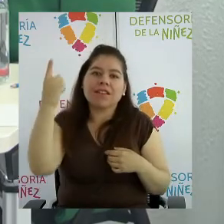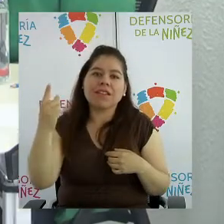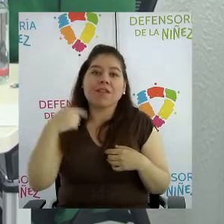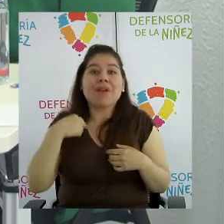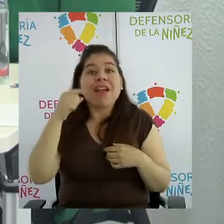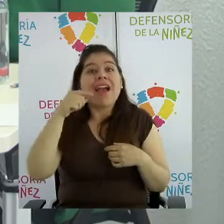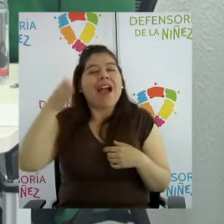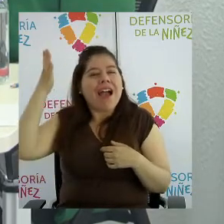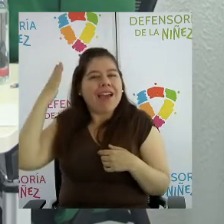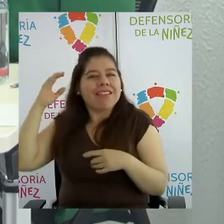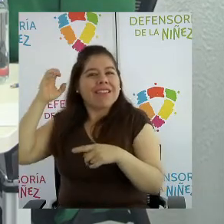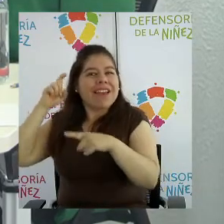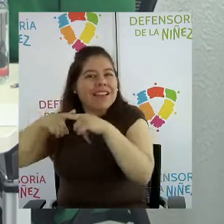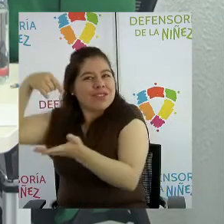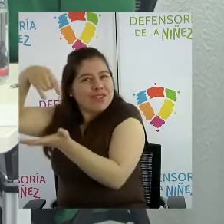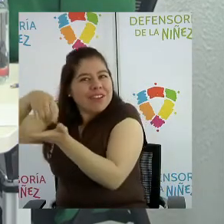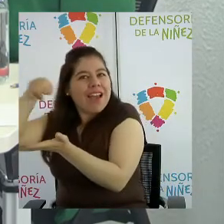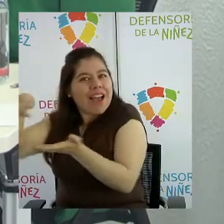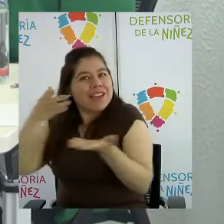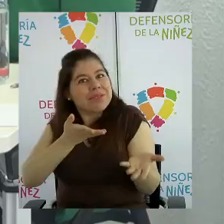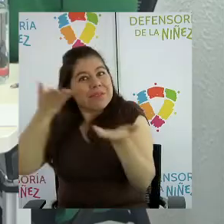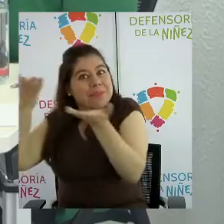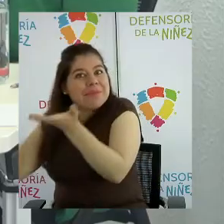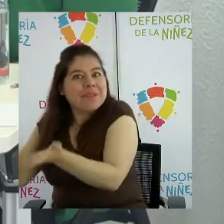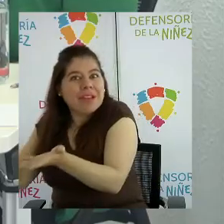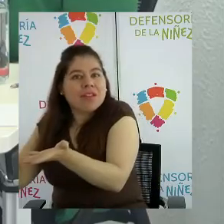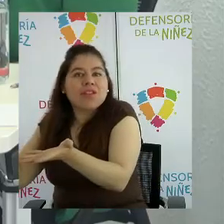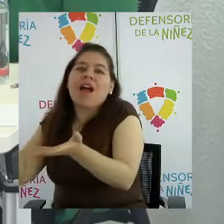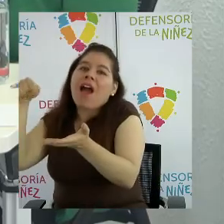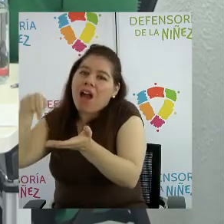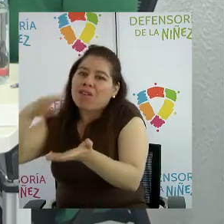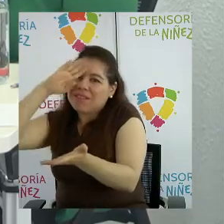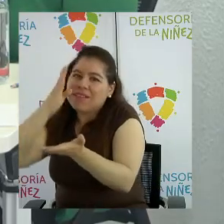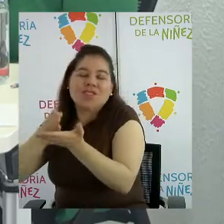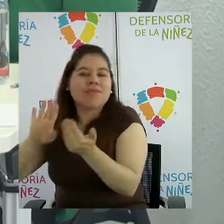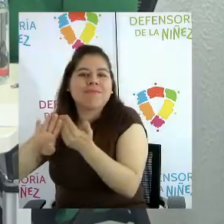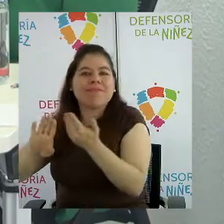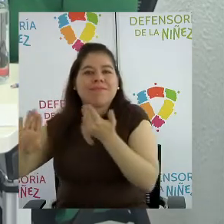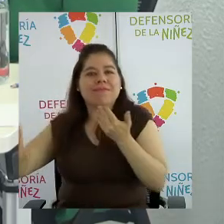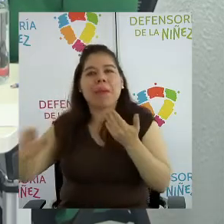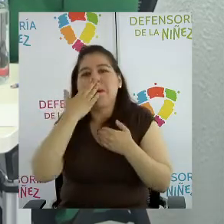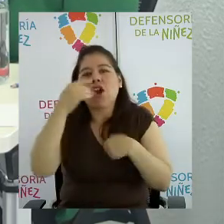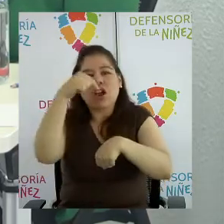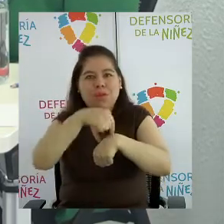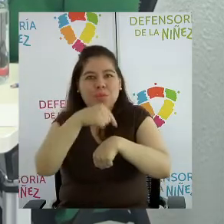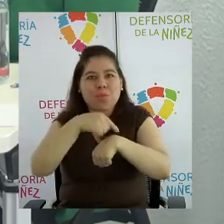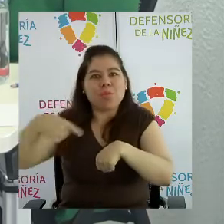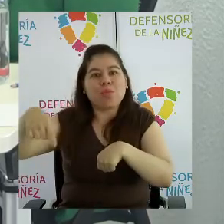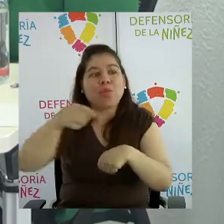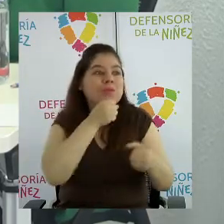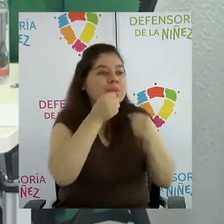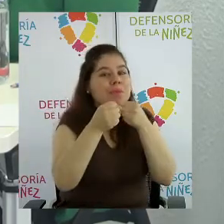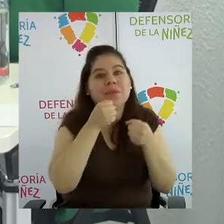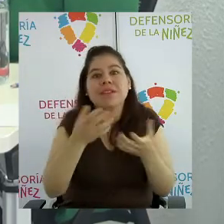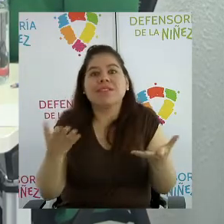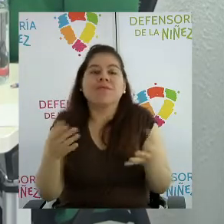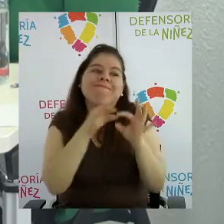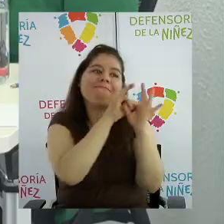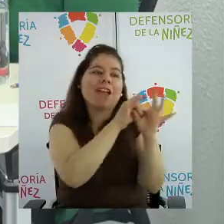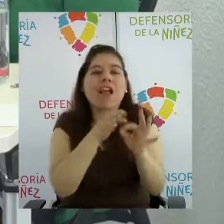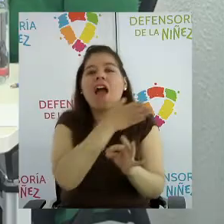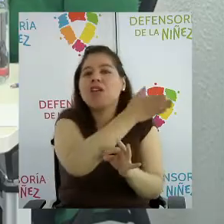el evento de la ceremonia en el Congreso Nacional, pero lo que hemos optado hoy día es por hacer este punto de prensa, al que reitero mis agradecimientos de participar a los